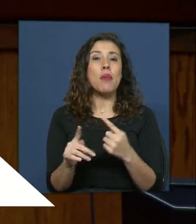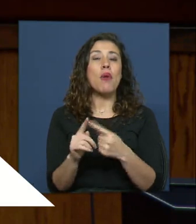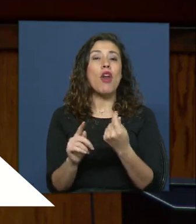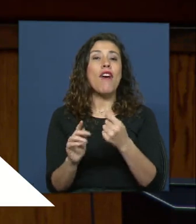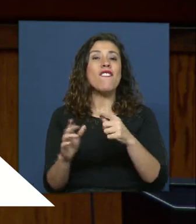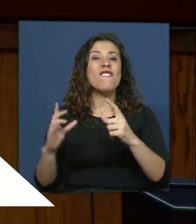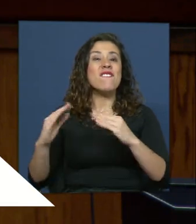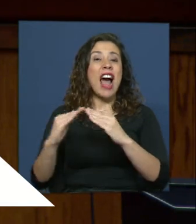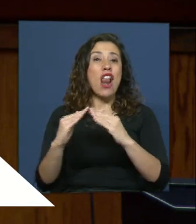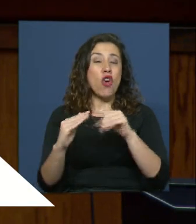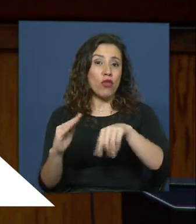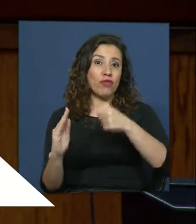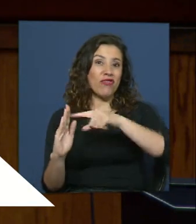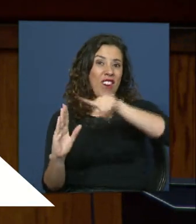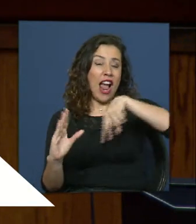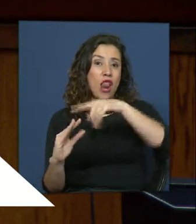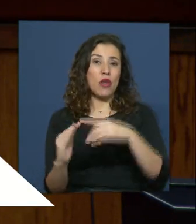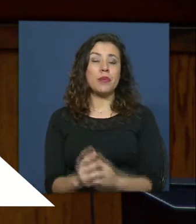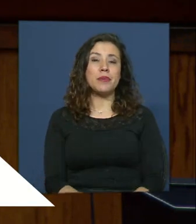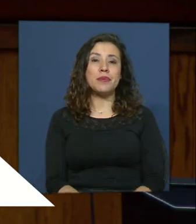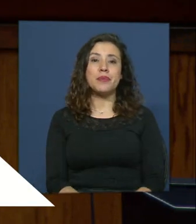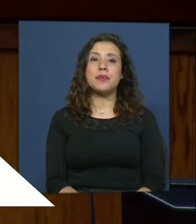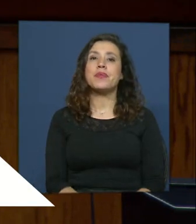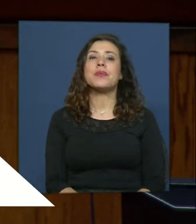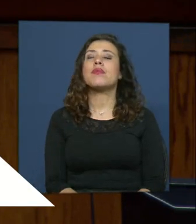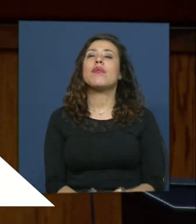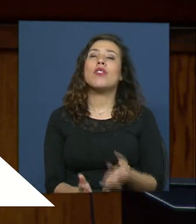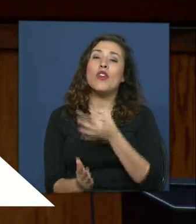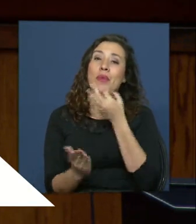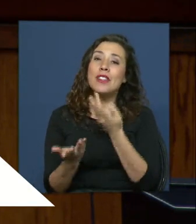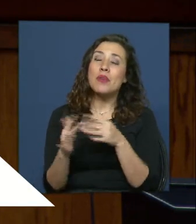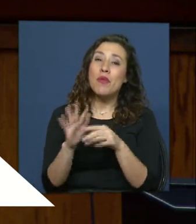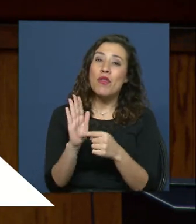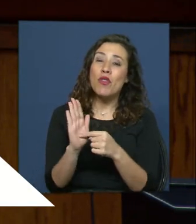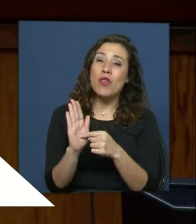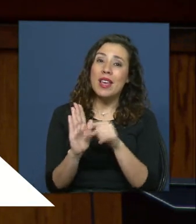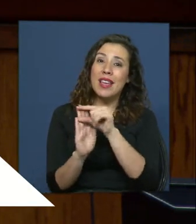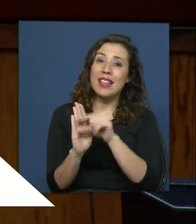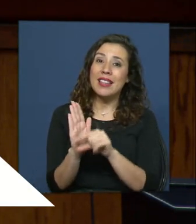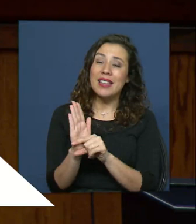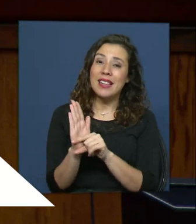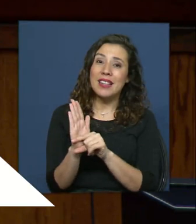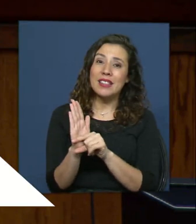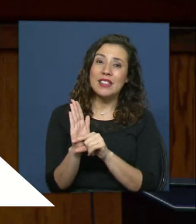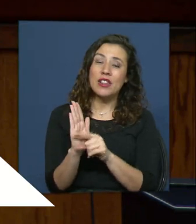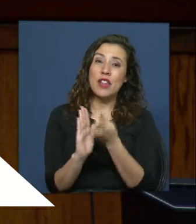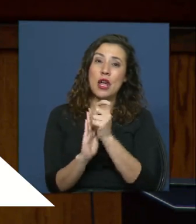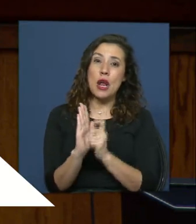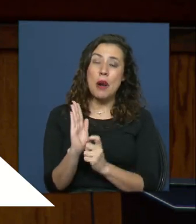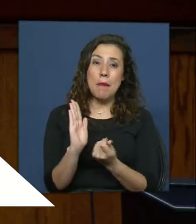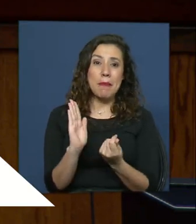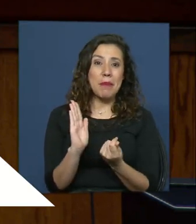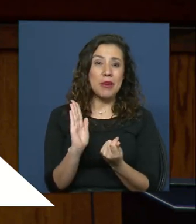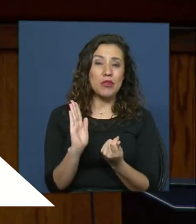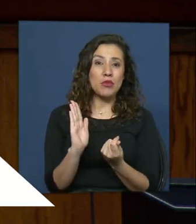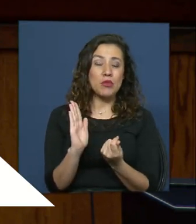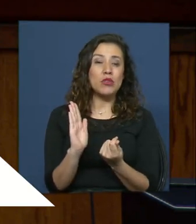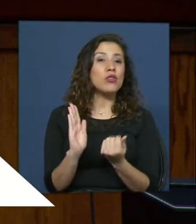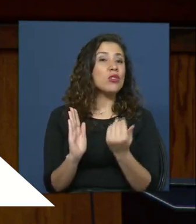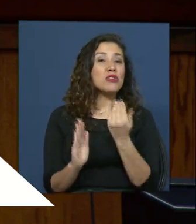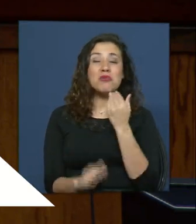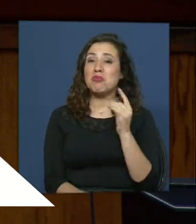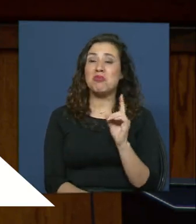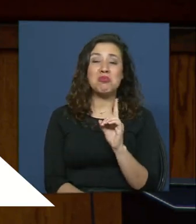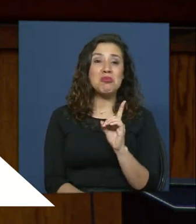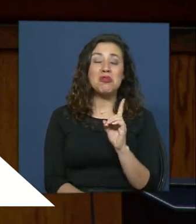tasación comercial. En cuanto a los efectos de estas indicaciones sobre el presupuesto fiscal,